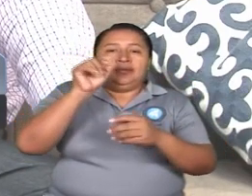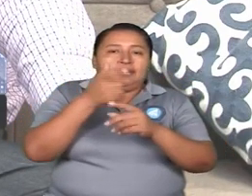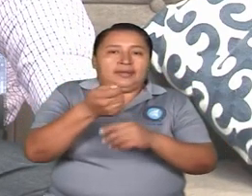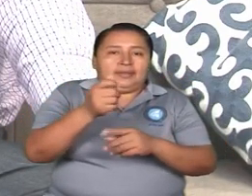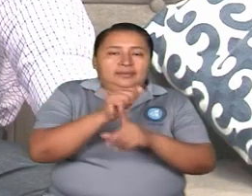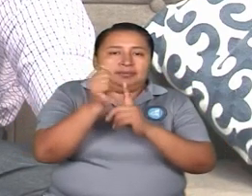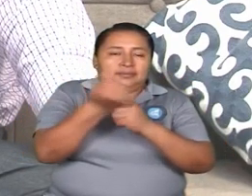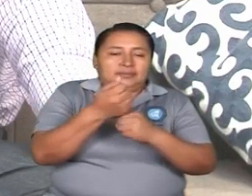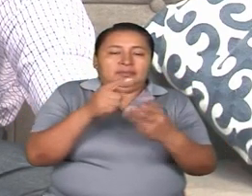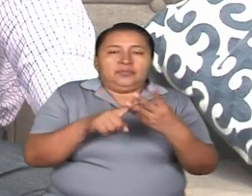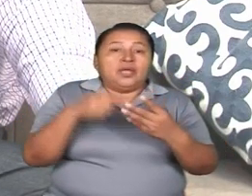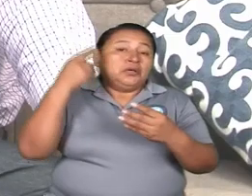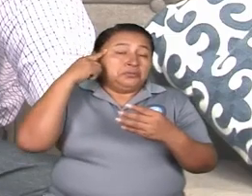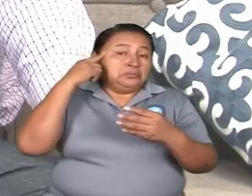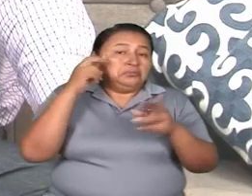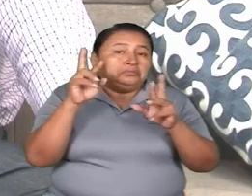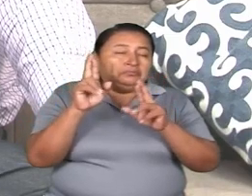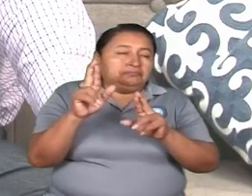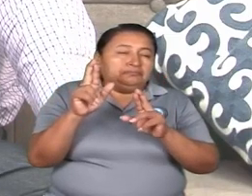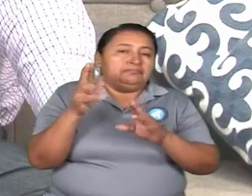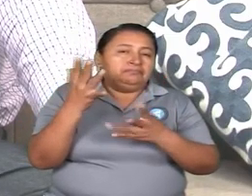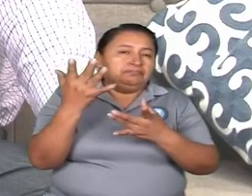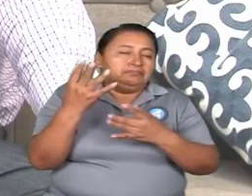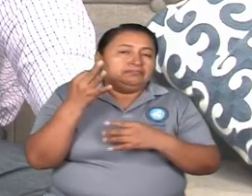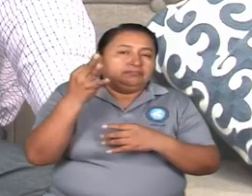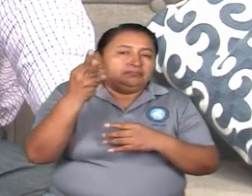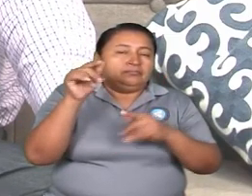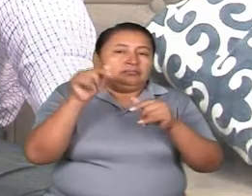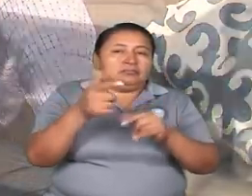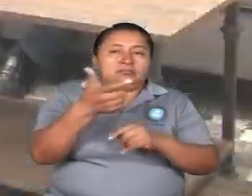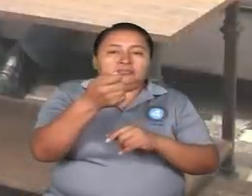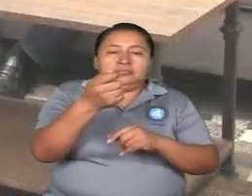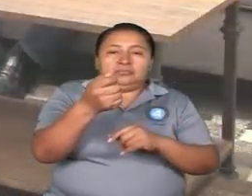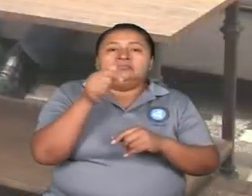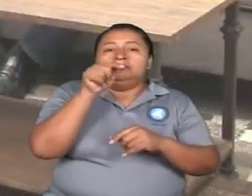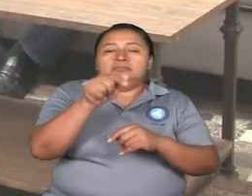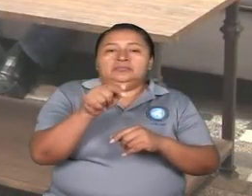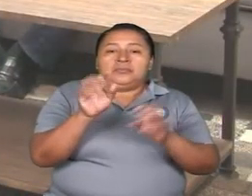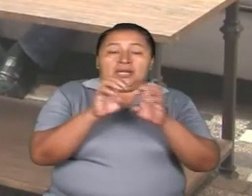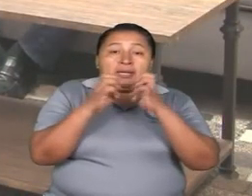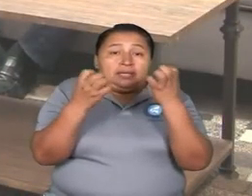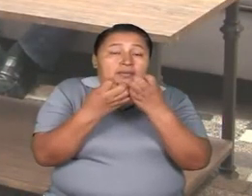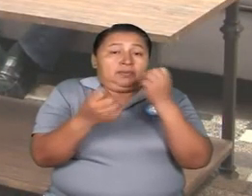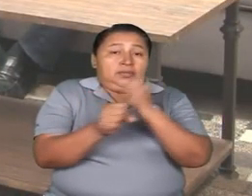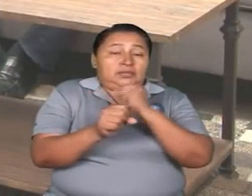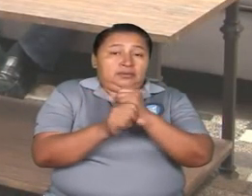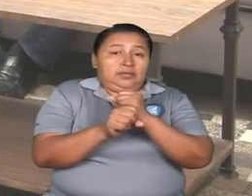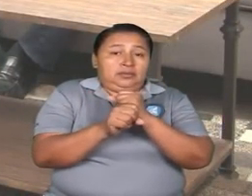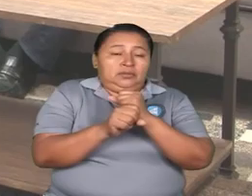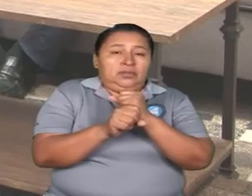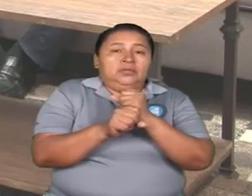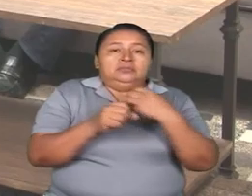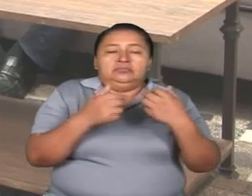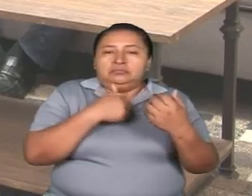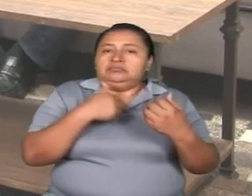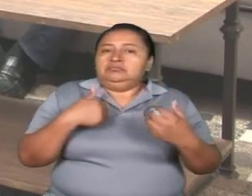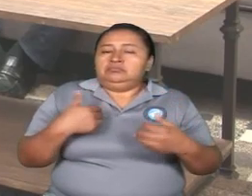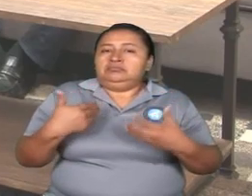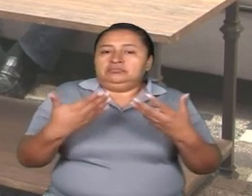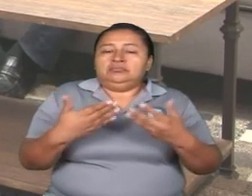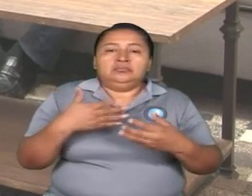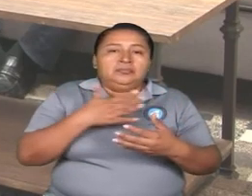Auguro un canal parlamentario que el equipo de trabajo sea